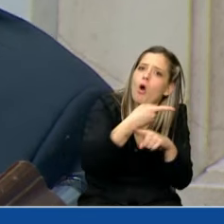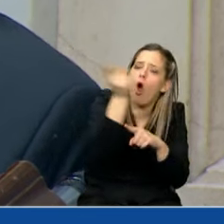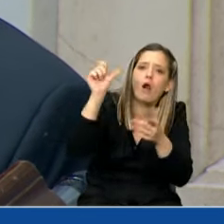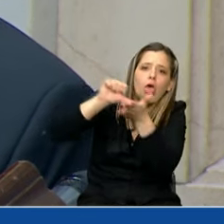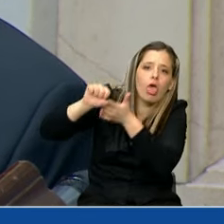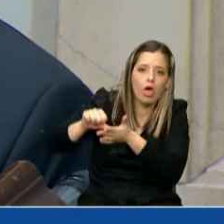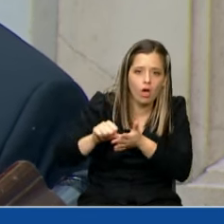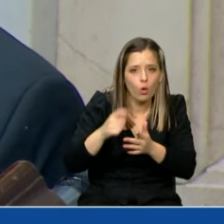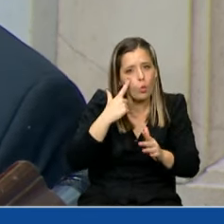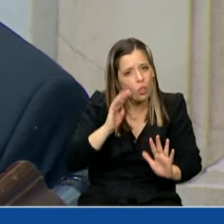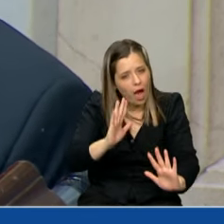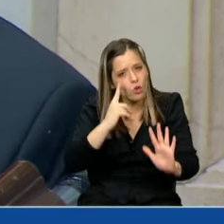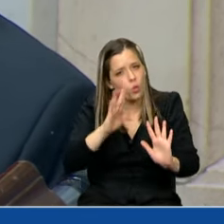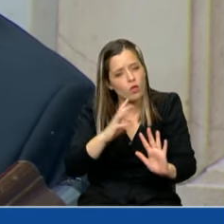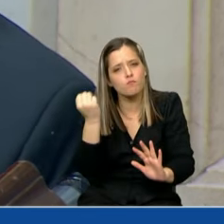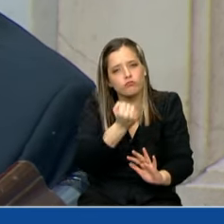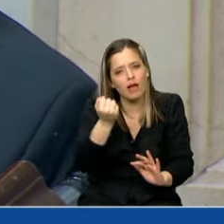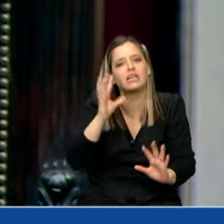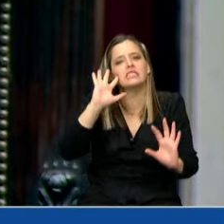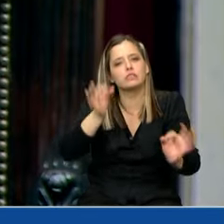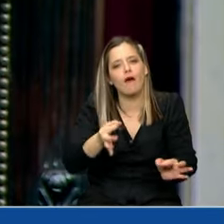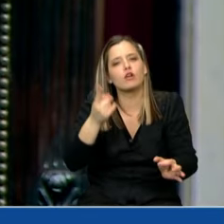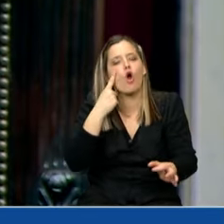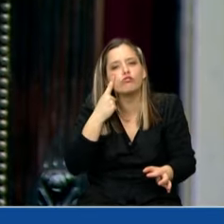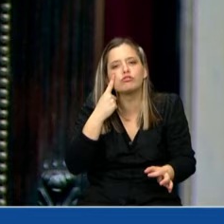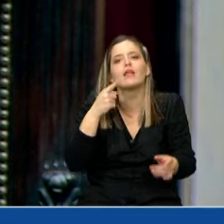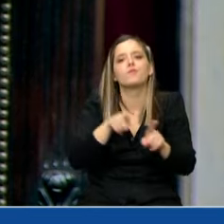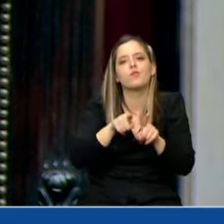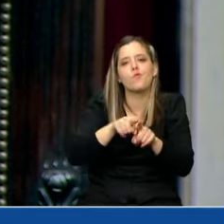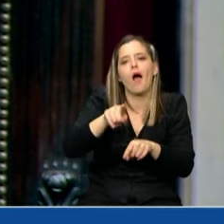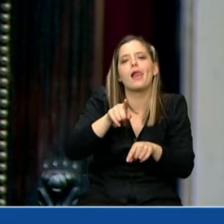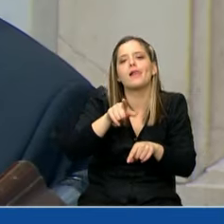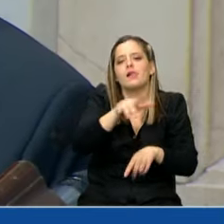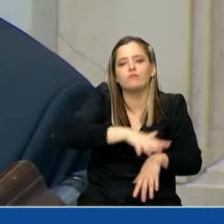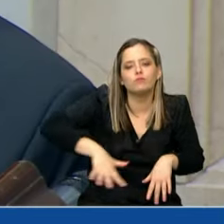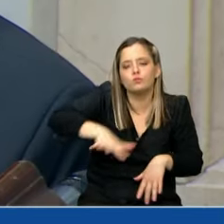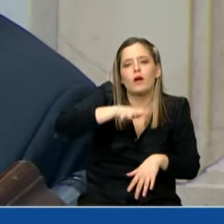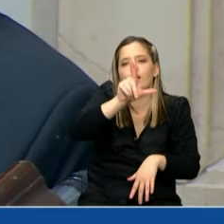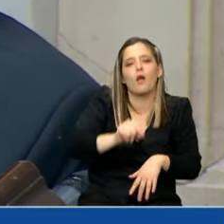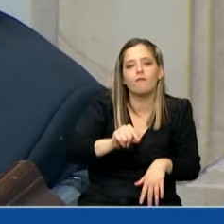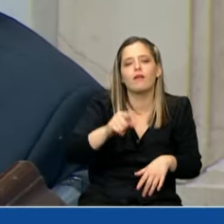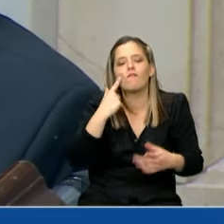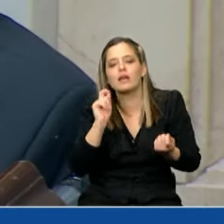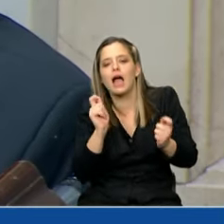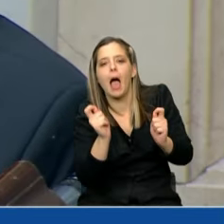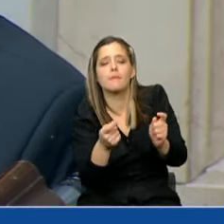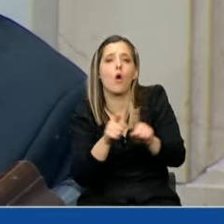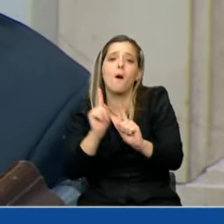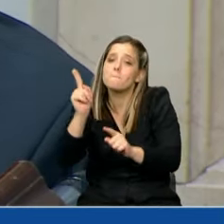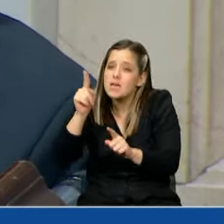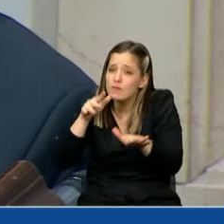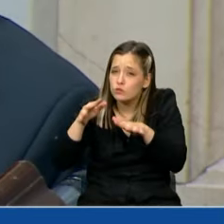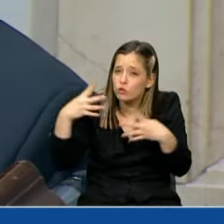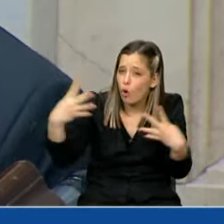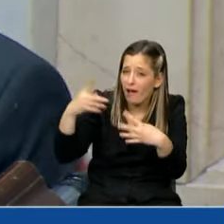comprender los cambios geopolíticos derivados de los conflictos bélicos principalmente el que tiene que ver con Ucrania y Rusia